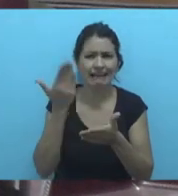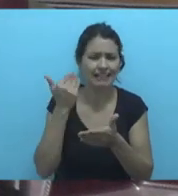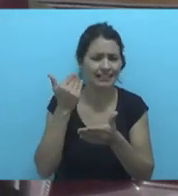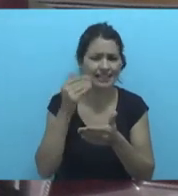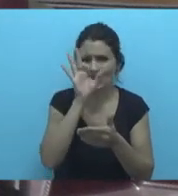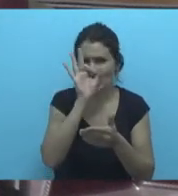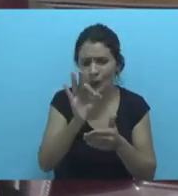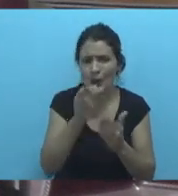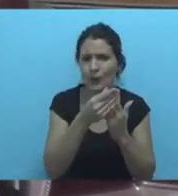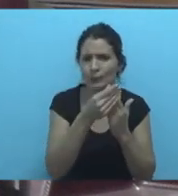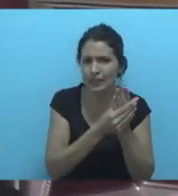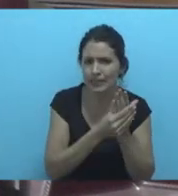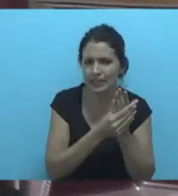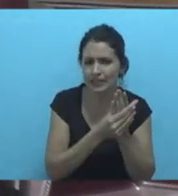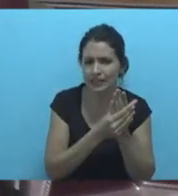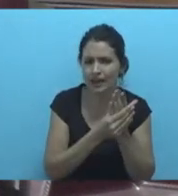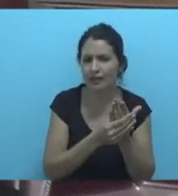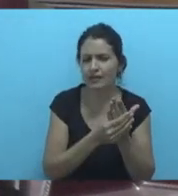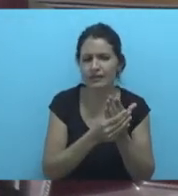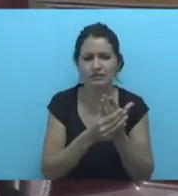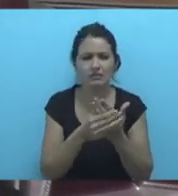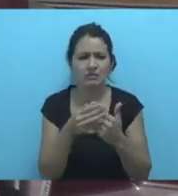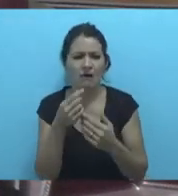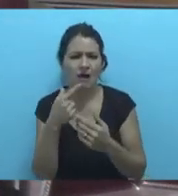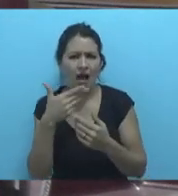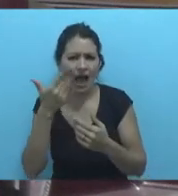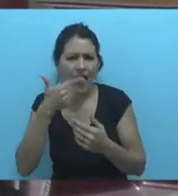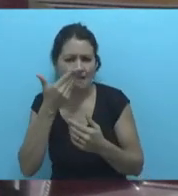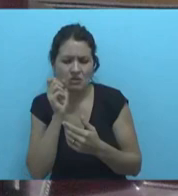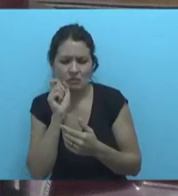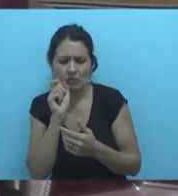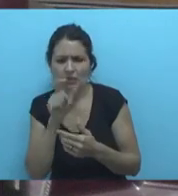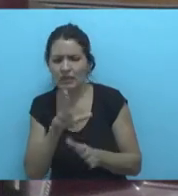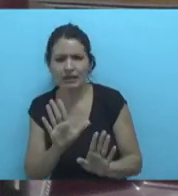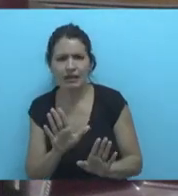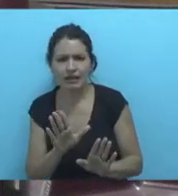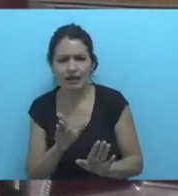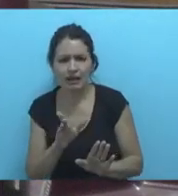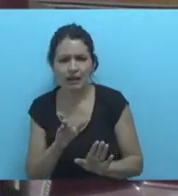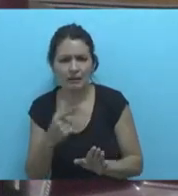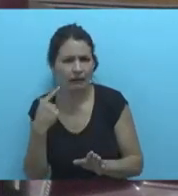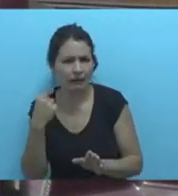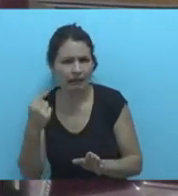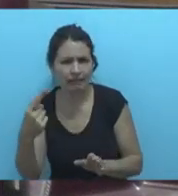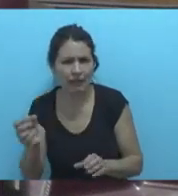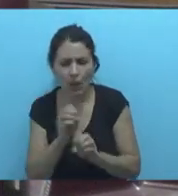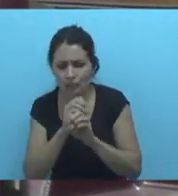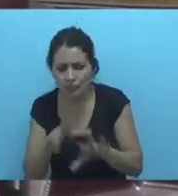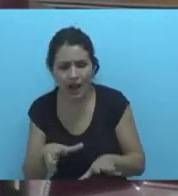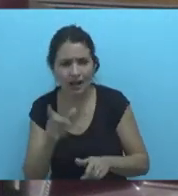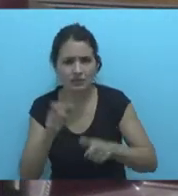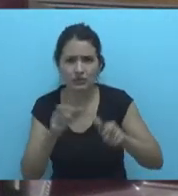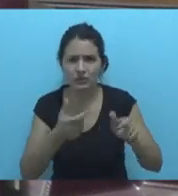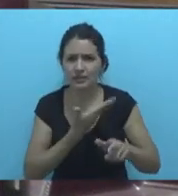un ministro de Estado provincial despreció al santafesino como lo ha hecho el licenciado Marcelo Zaín. Un ministro que se